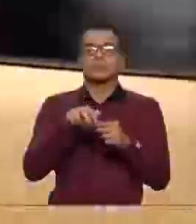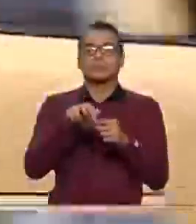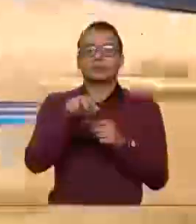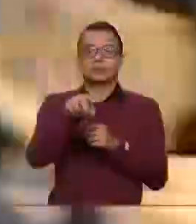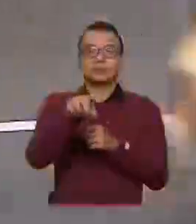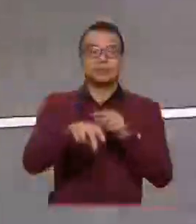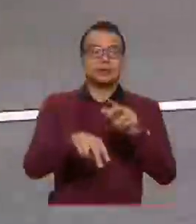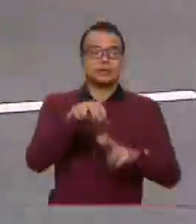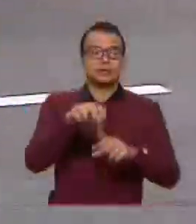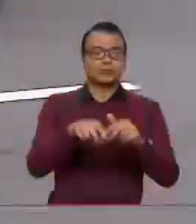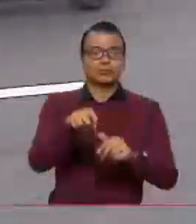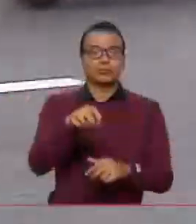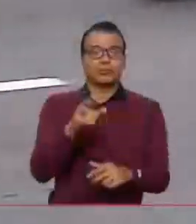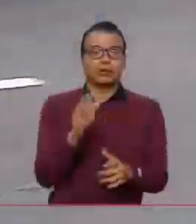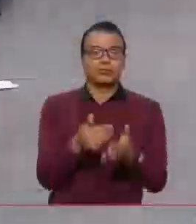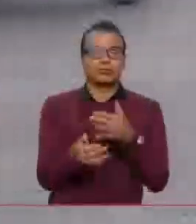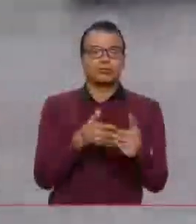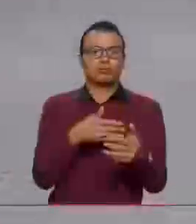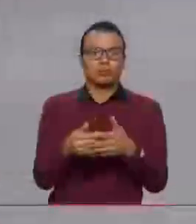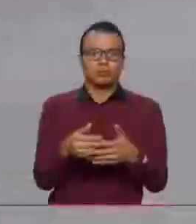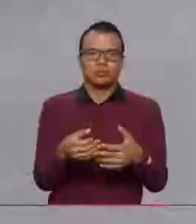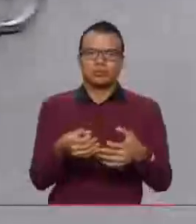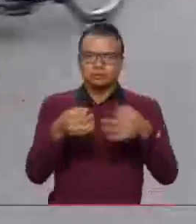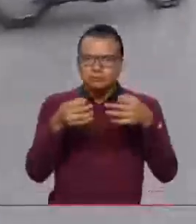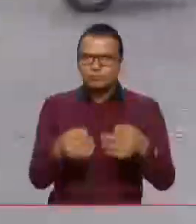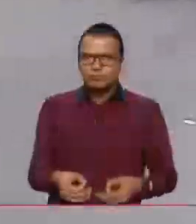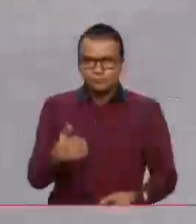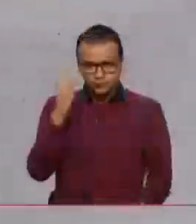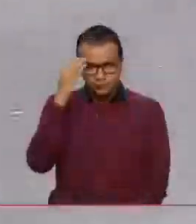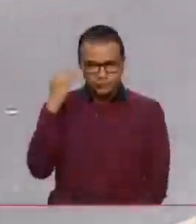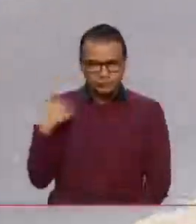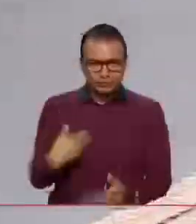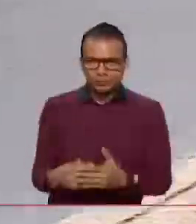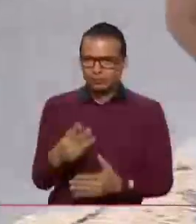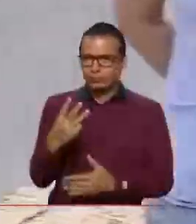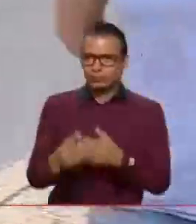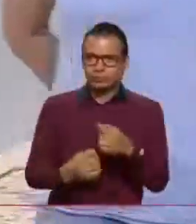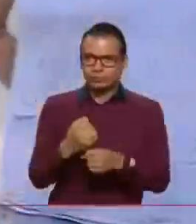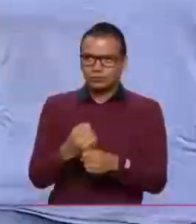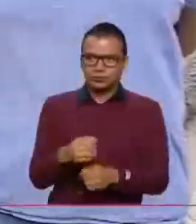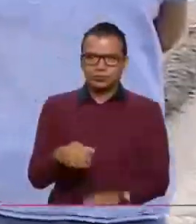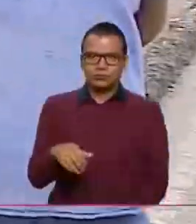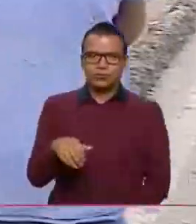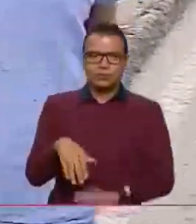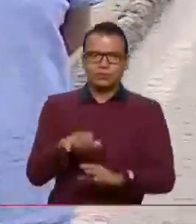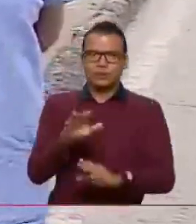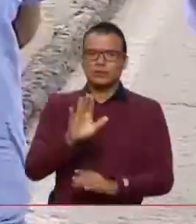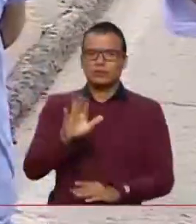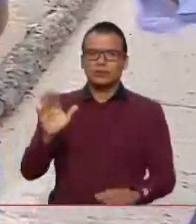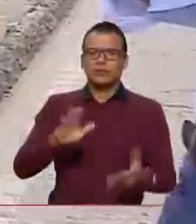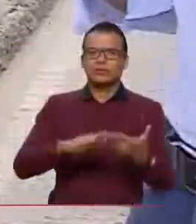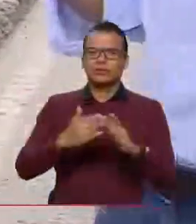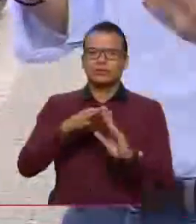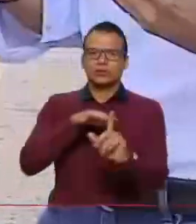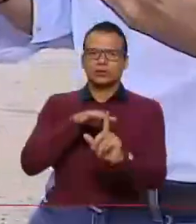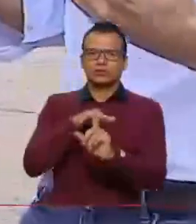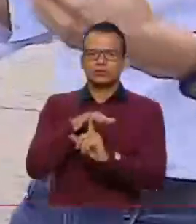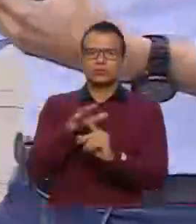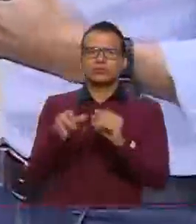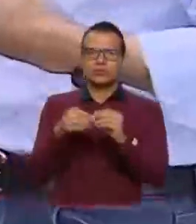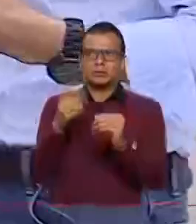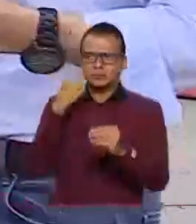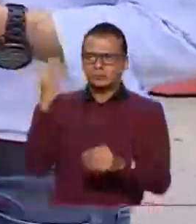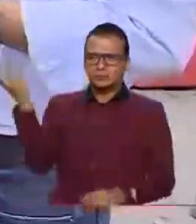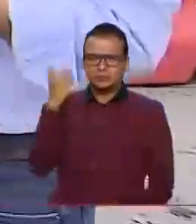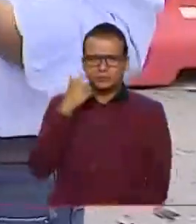al andén. Es decir, ustedes durante los últimos 3 años han sido los más afectados por esta situación, pero también me manifiestan